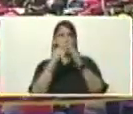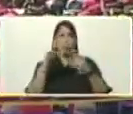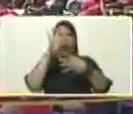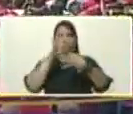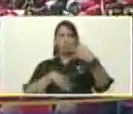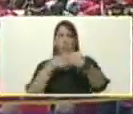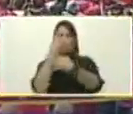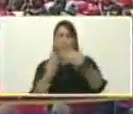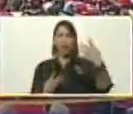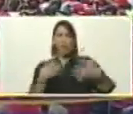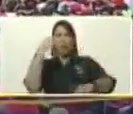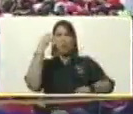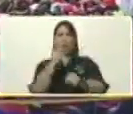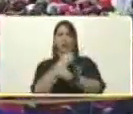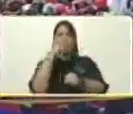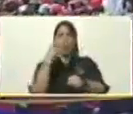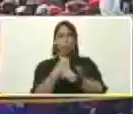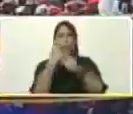salariales